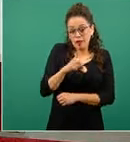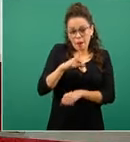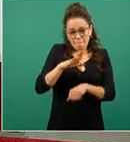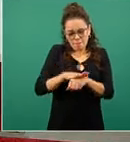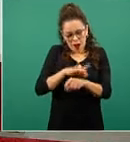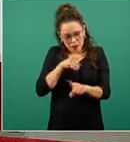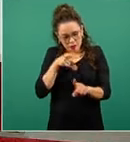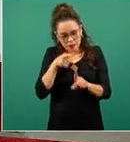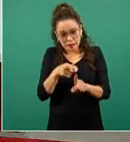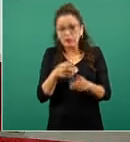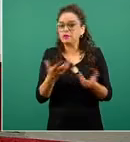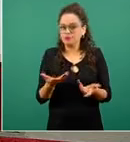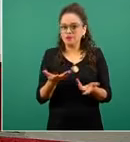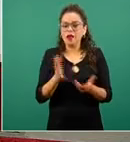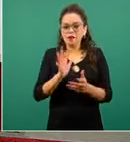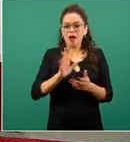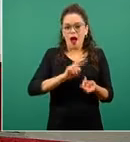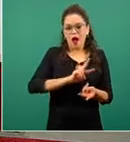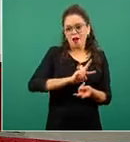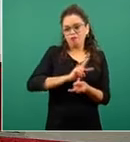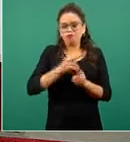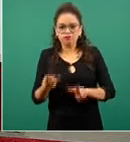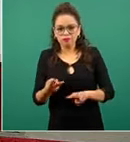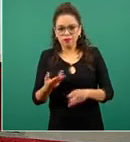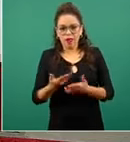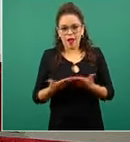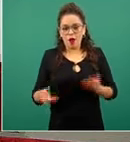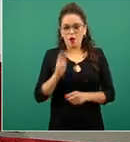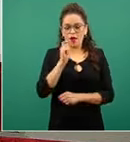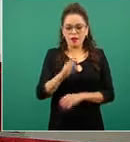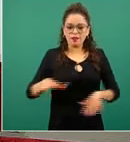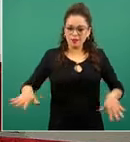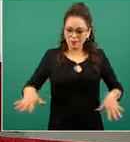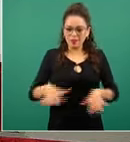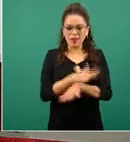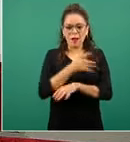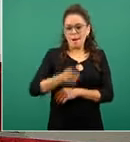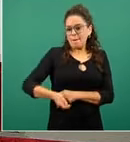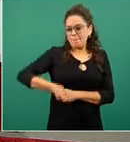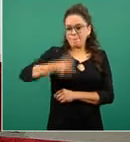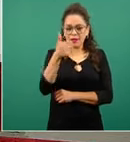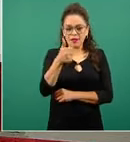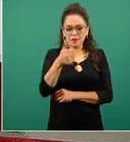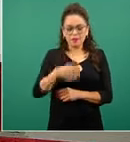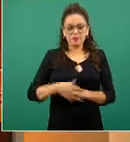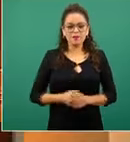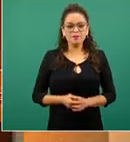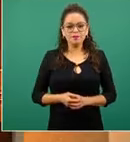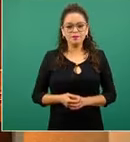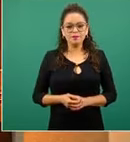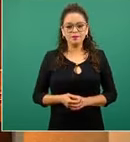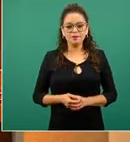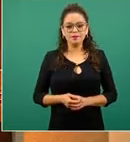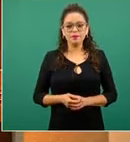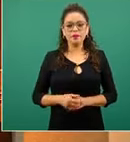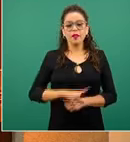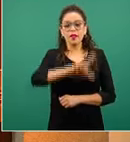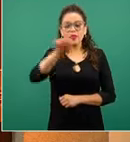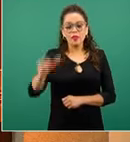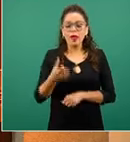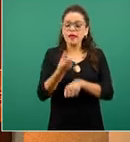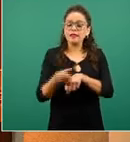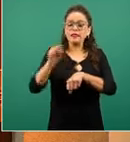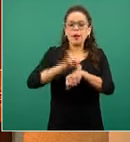específicamente, pues se revirtió con esta primera modificación. Luego vendría el comportamiento entre la semana